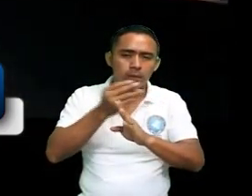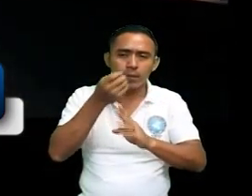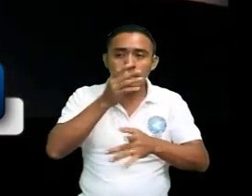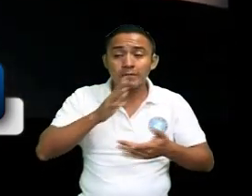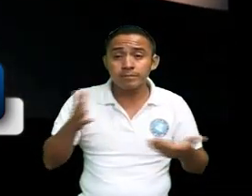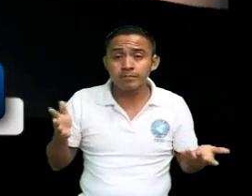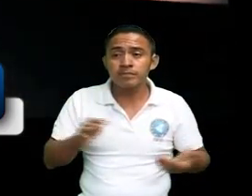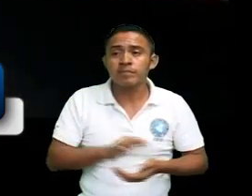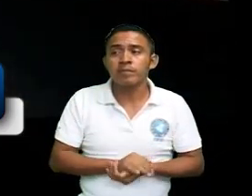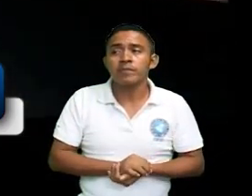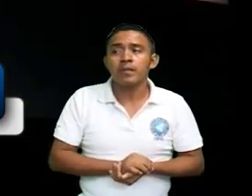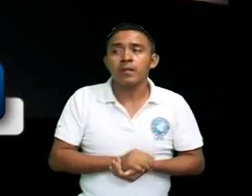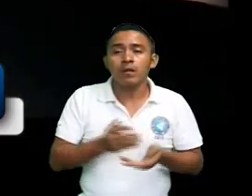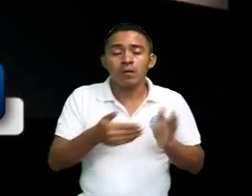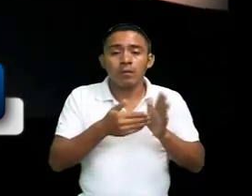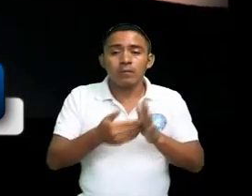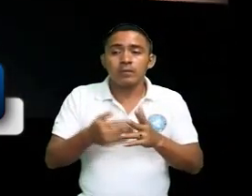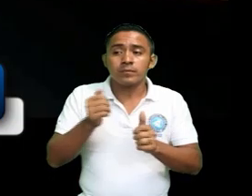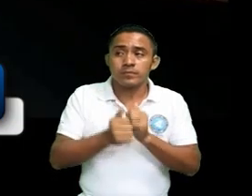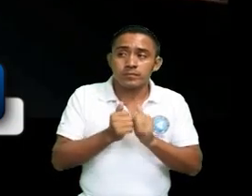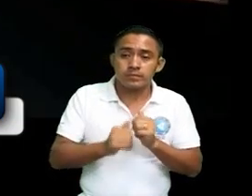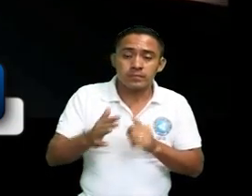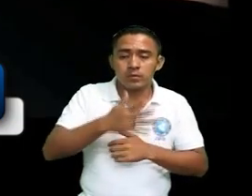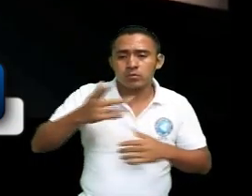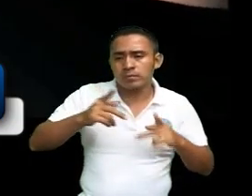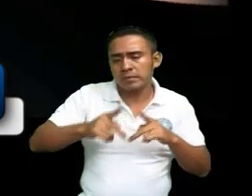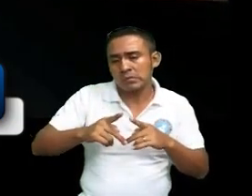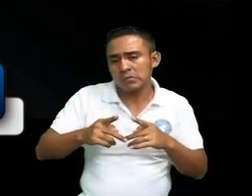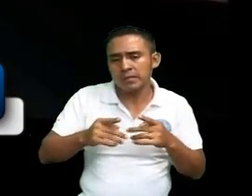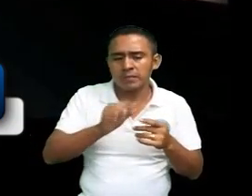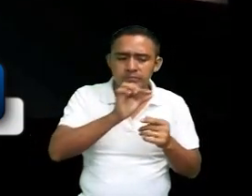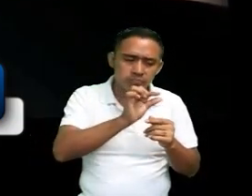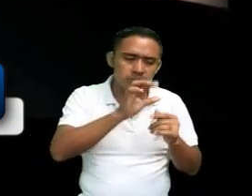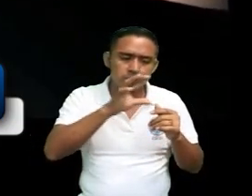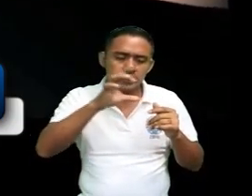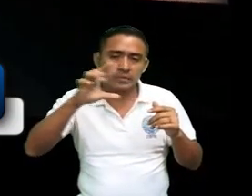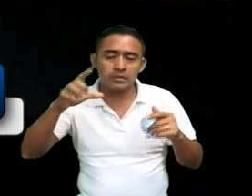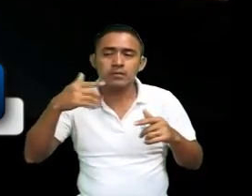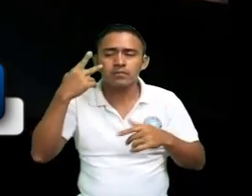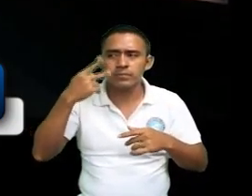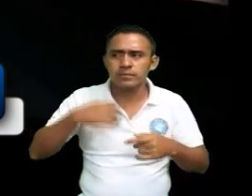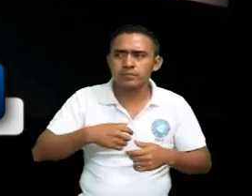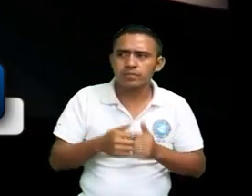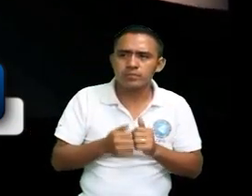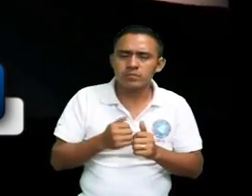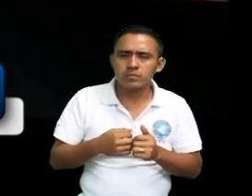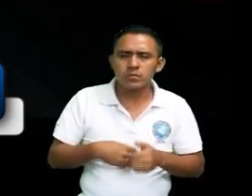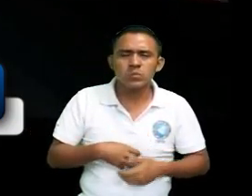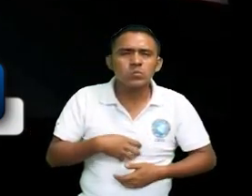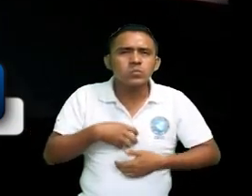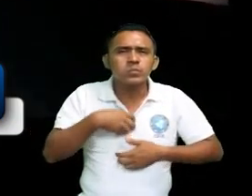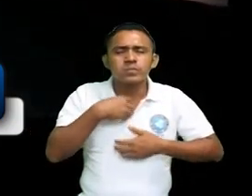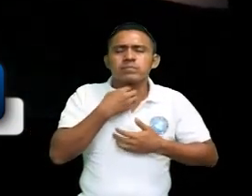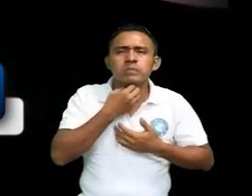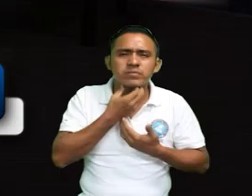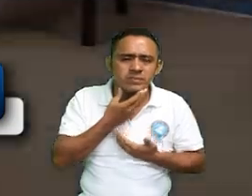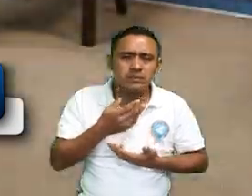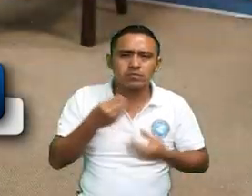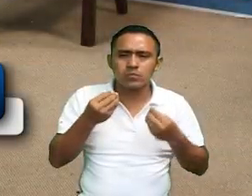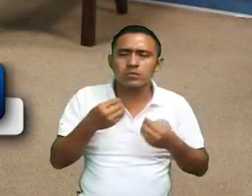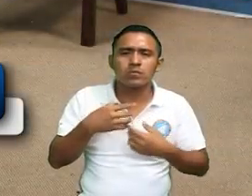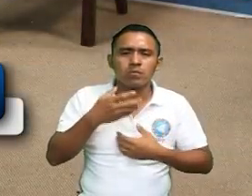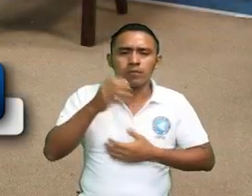veces presentan pues casos severos. Hay otros pacientes que no, que de forma temprana sienten que hay regurgitación mucho